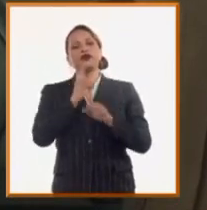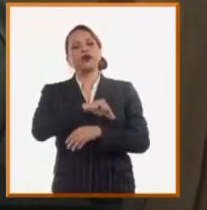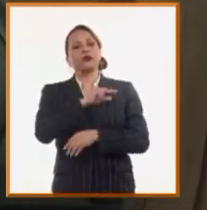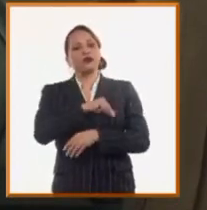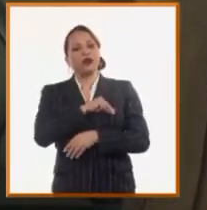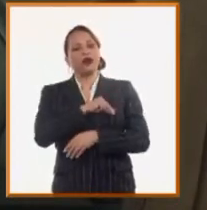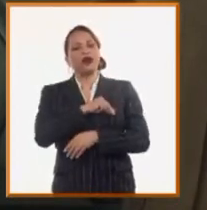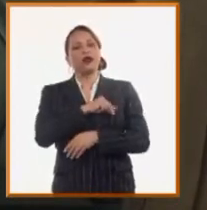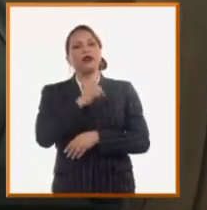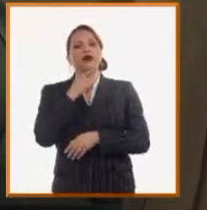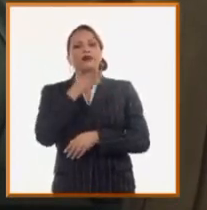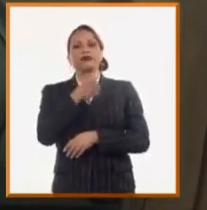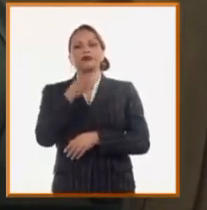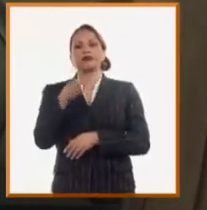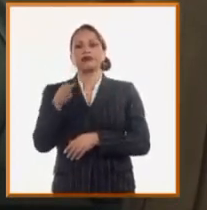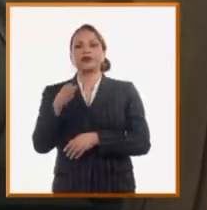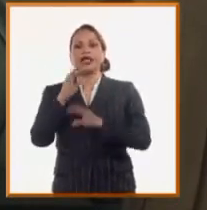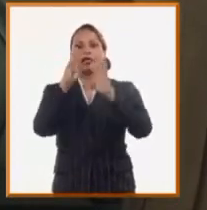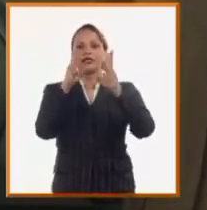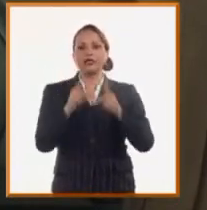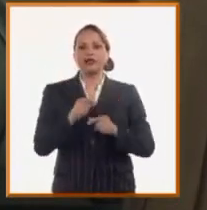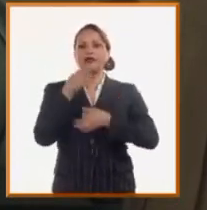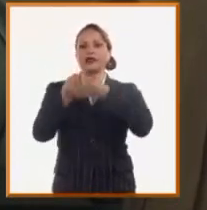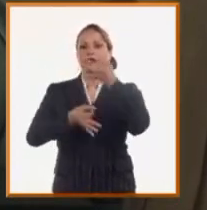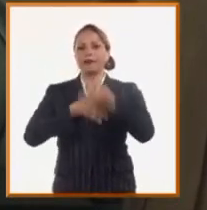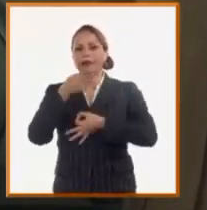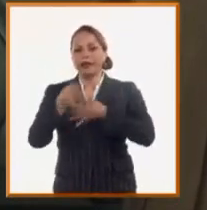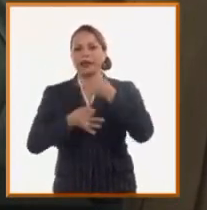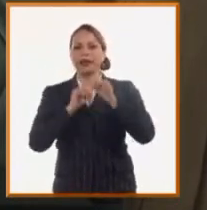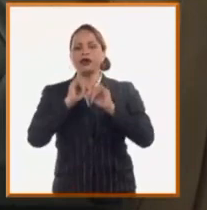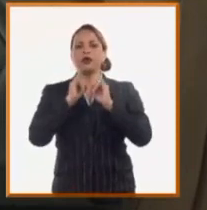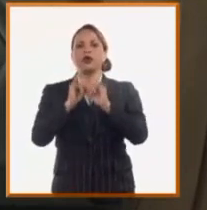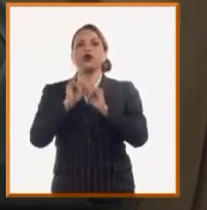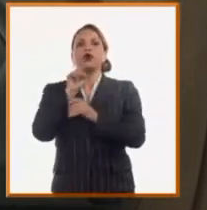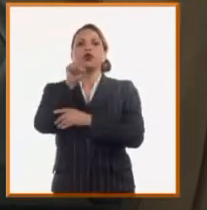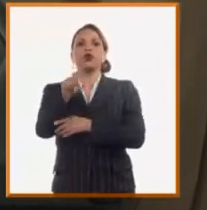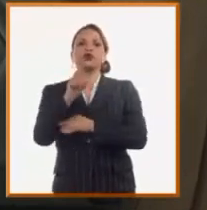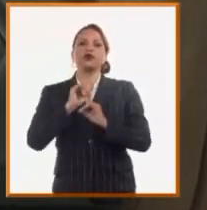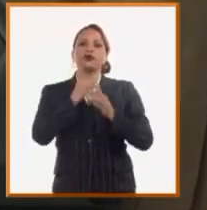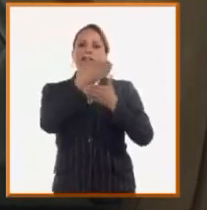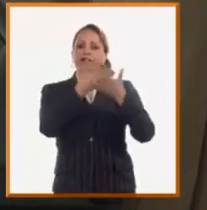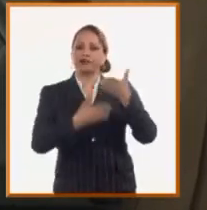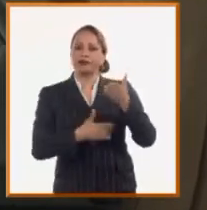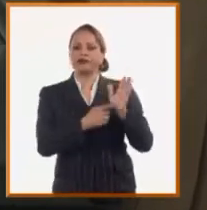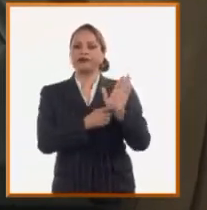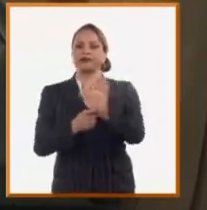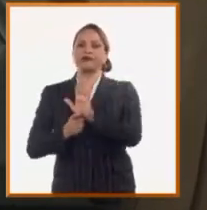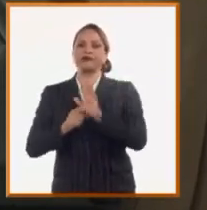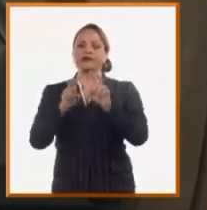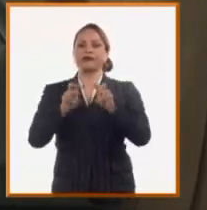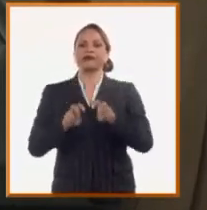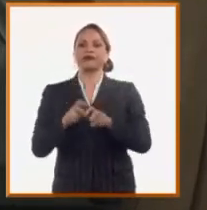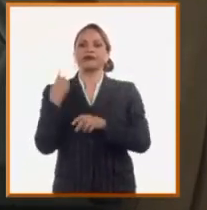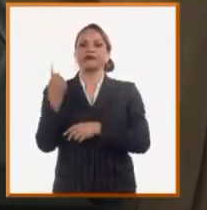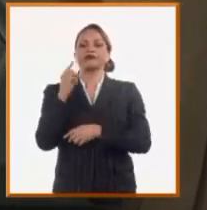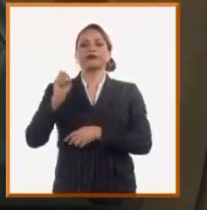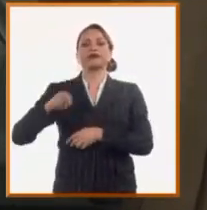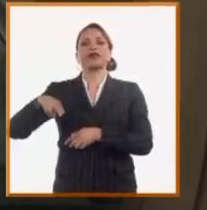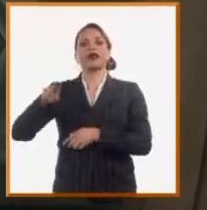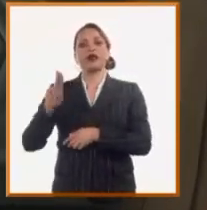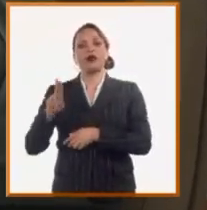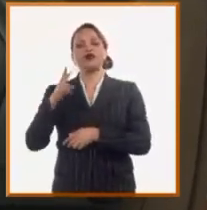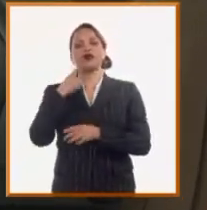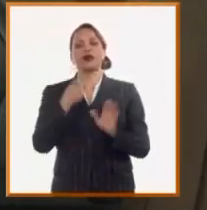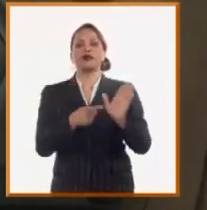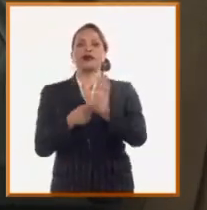remitan a las cifras que da el último informe que se presentó ante la Asamblea General de Naciones Unidas de